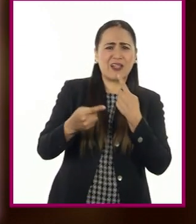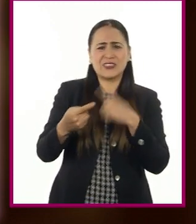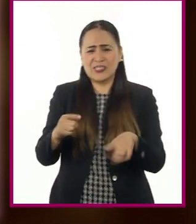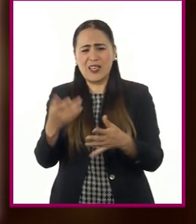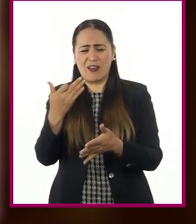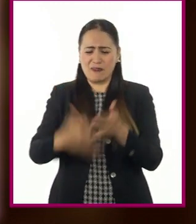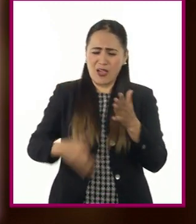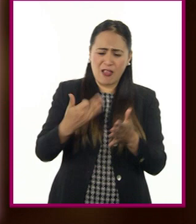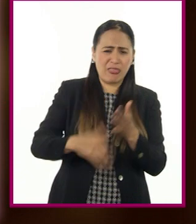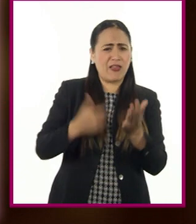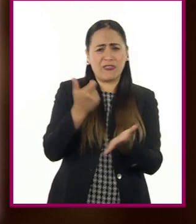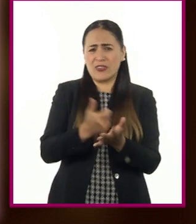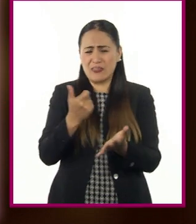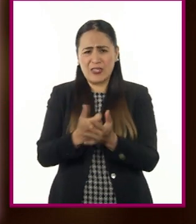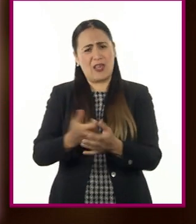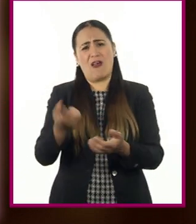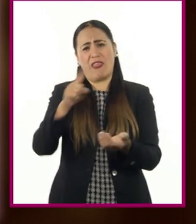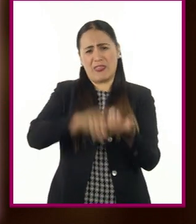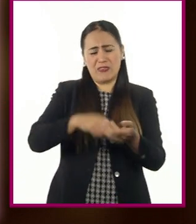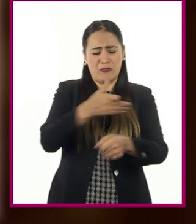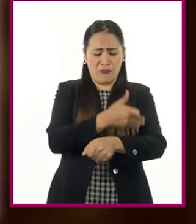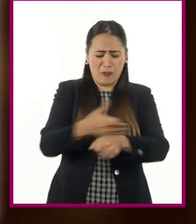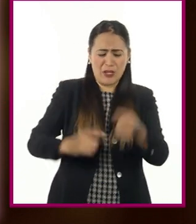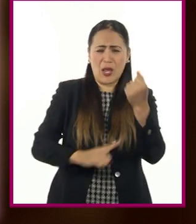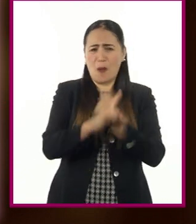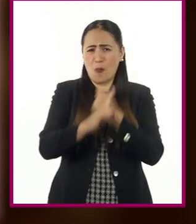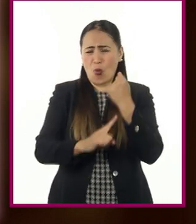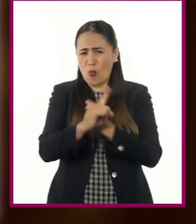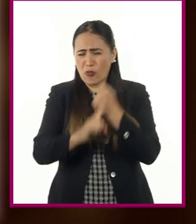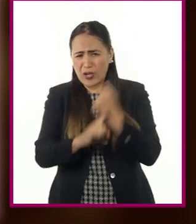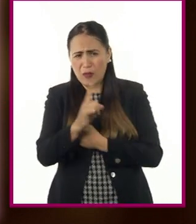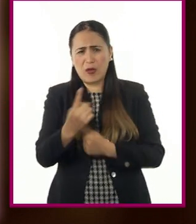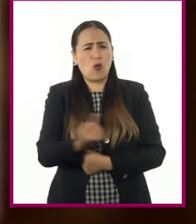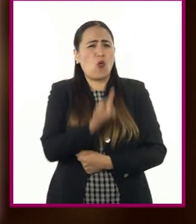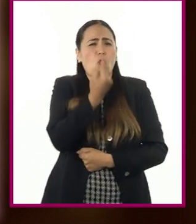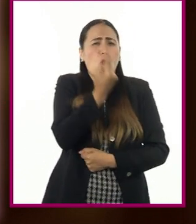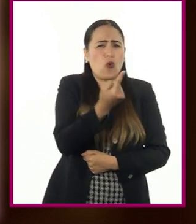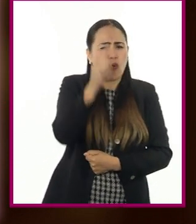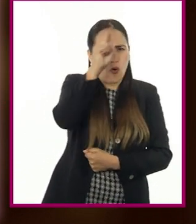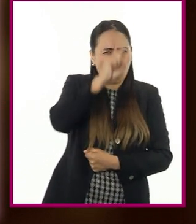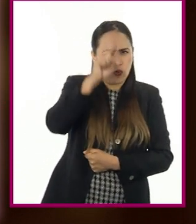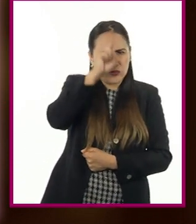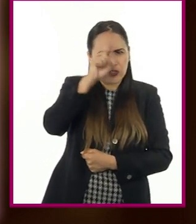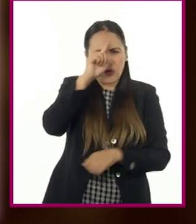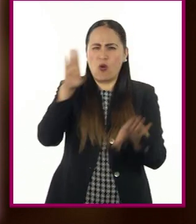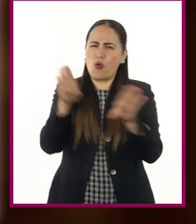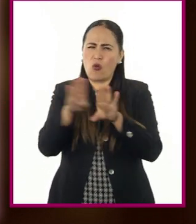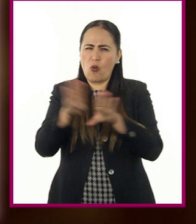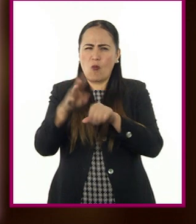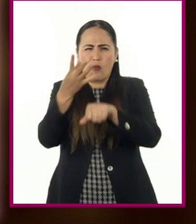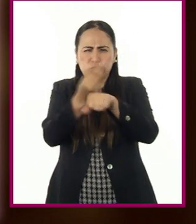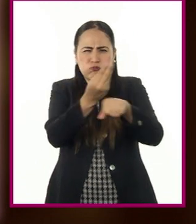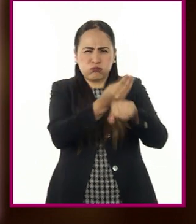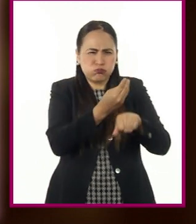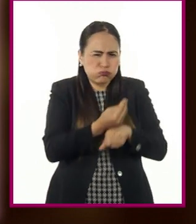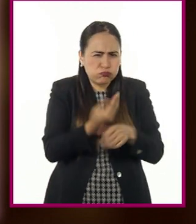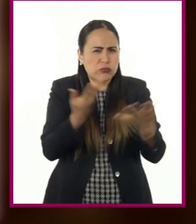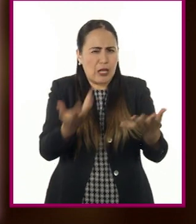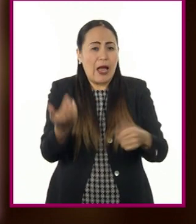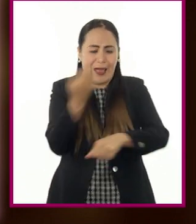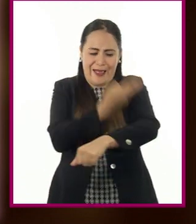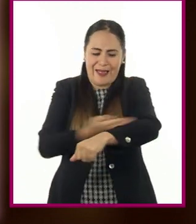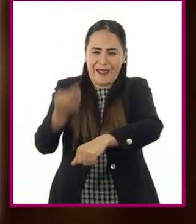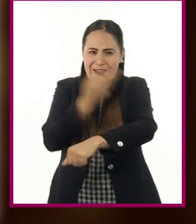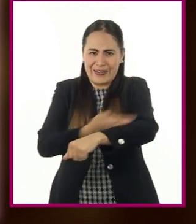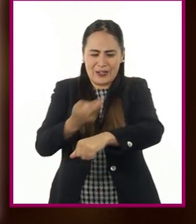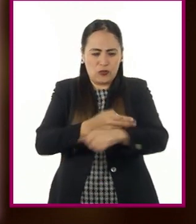de dinero y los problemas familiares, uno de ellos sugiere que van a hacer algo para remediar la situación. Entonces se organizan